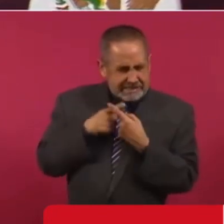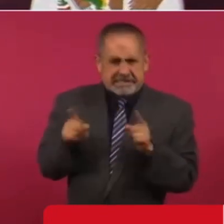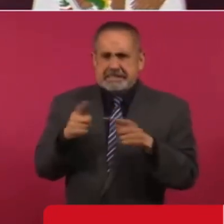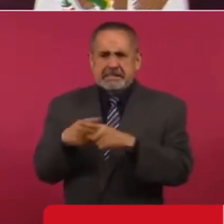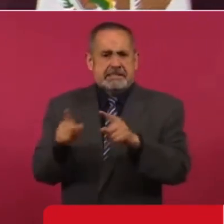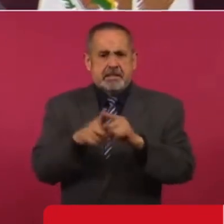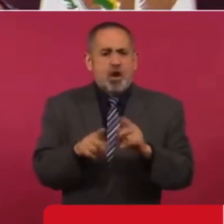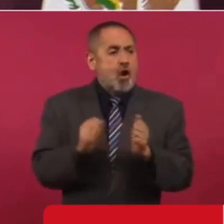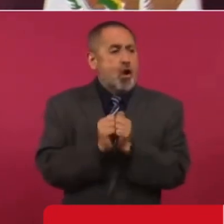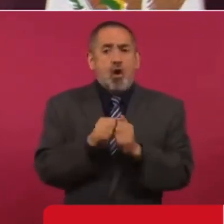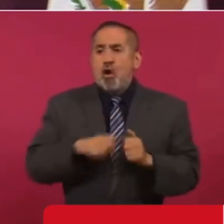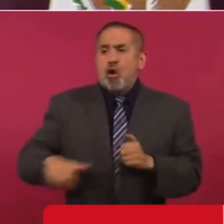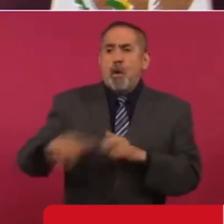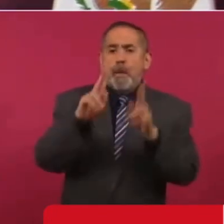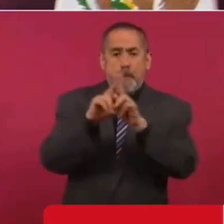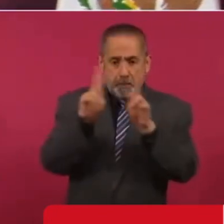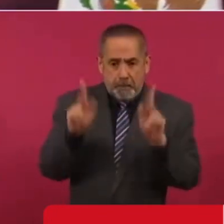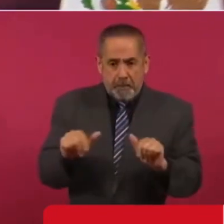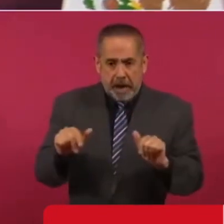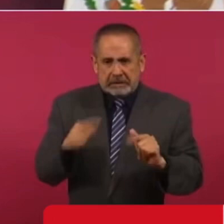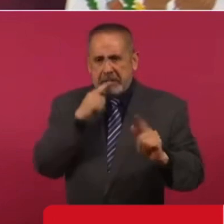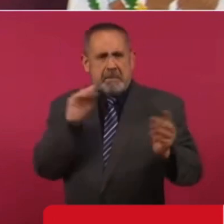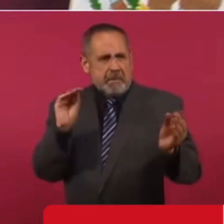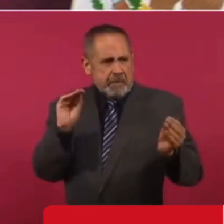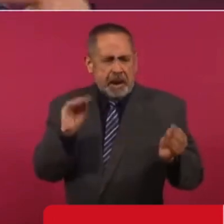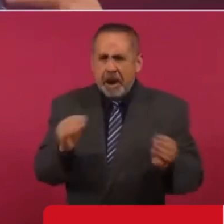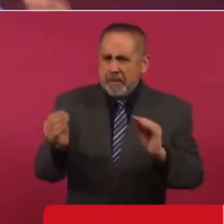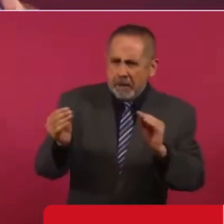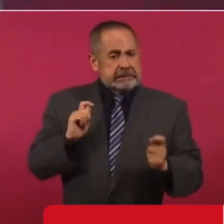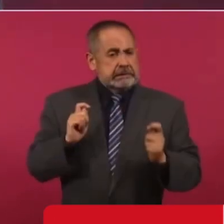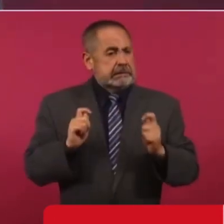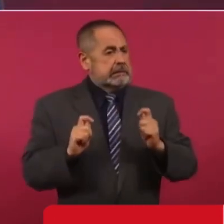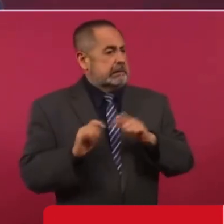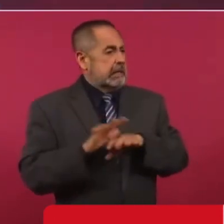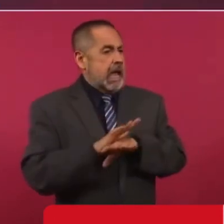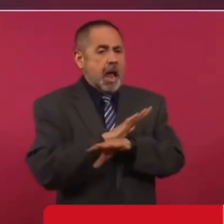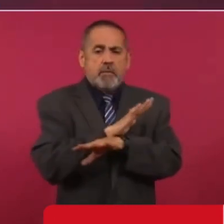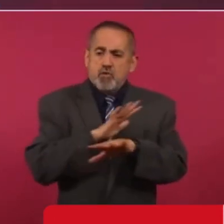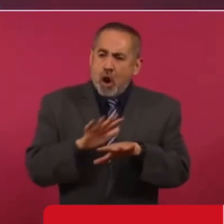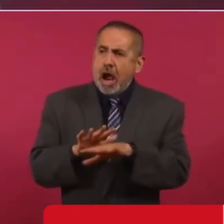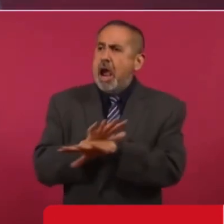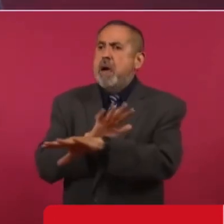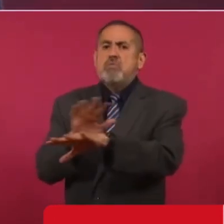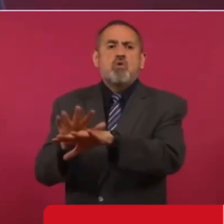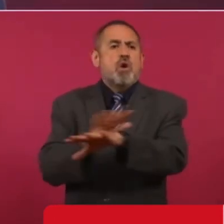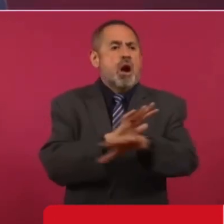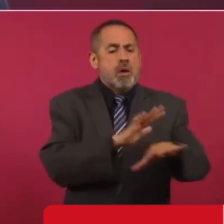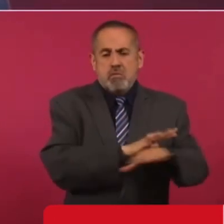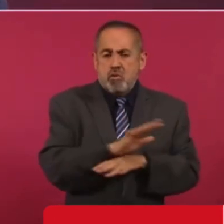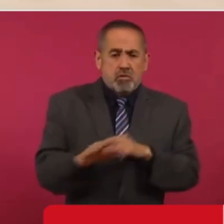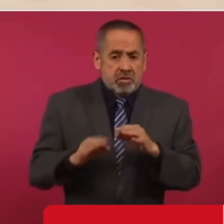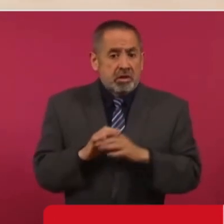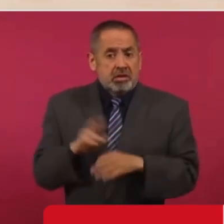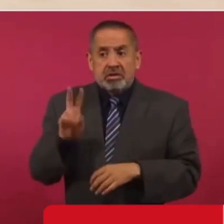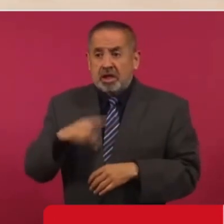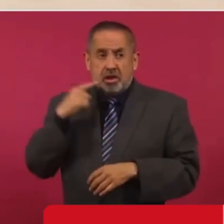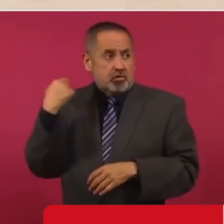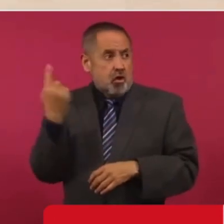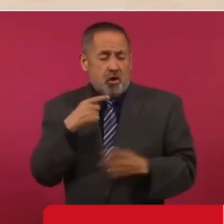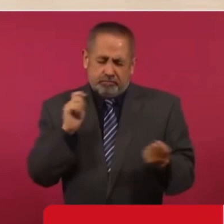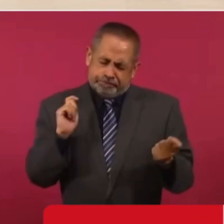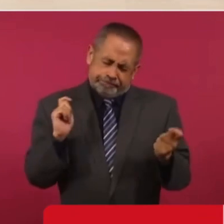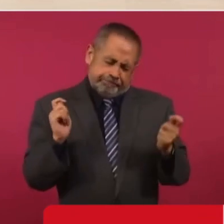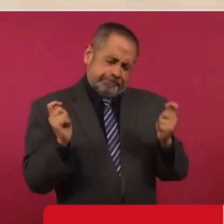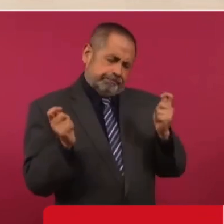manera pacífica, con la revolución de las conciencias, se está llevando a cabo una transformación muy